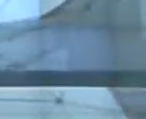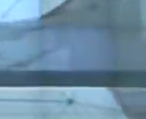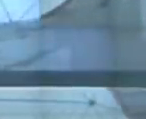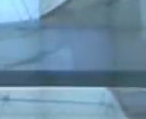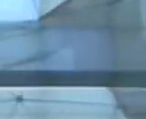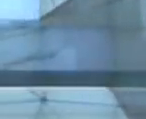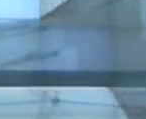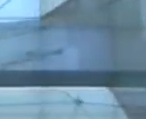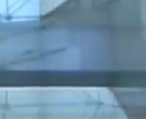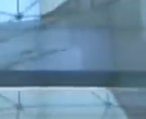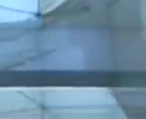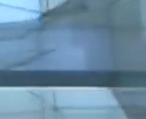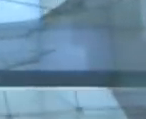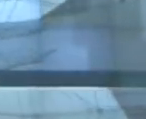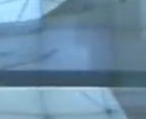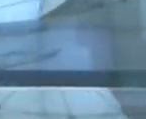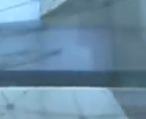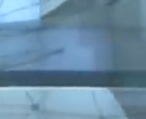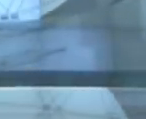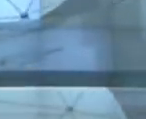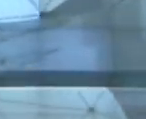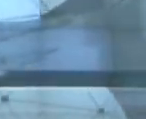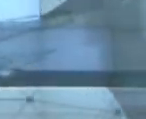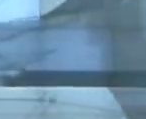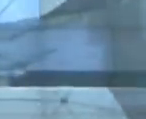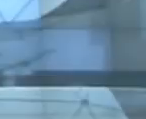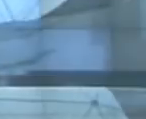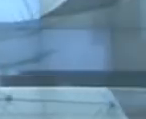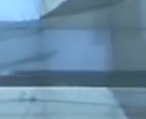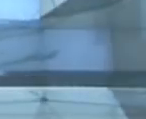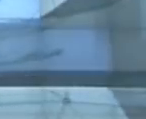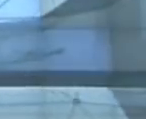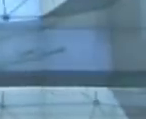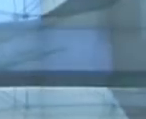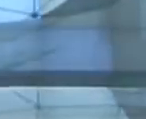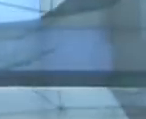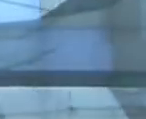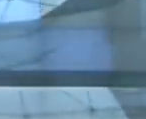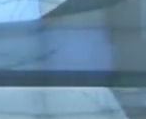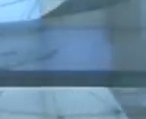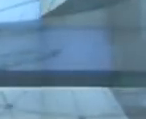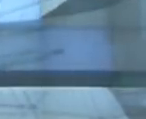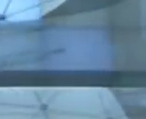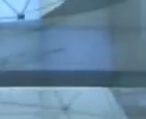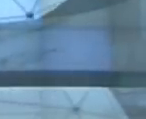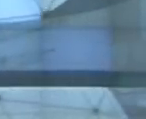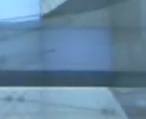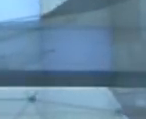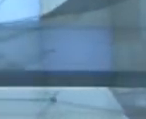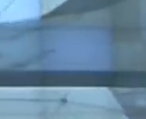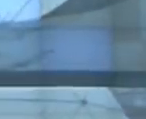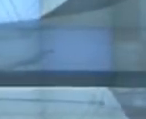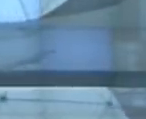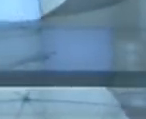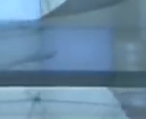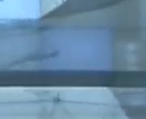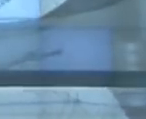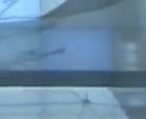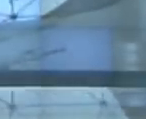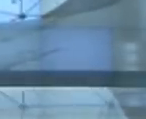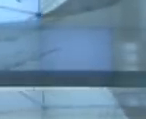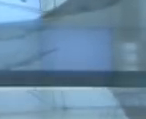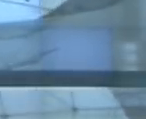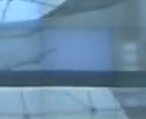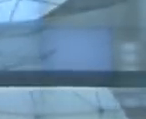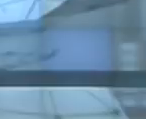Lo que ocurre a esta hora justamente en la Universidad Nacional Experimental de la Seguridad, UNES, legado histórico del Comandante Supremo Hugo Chávez, ha dado el